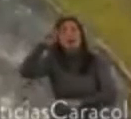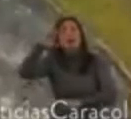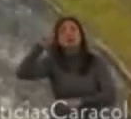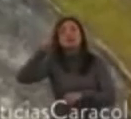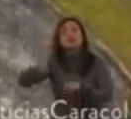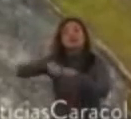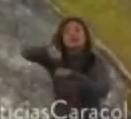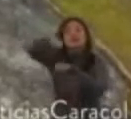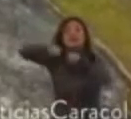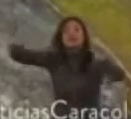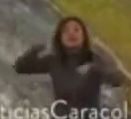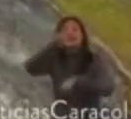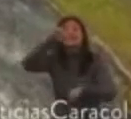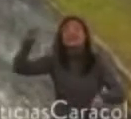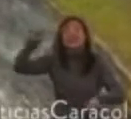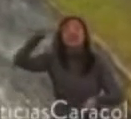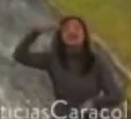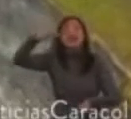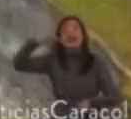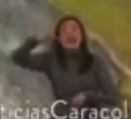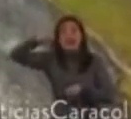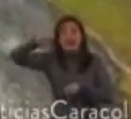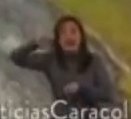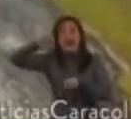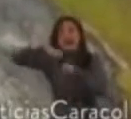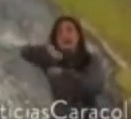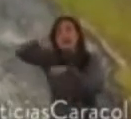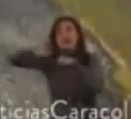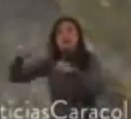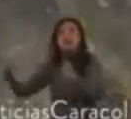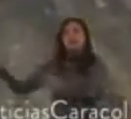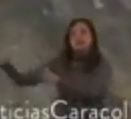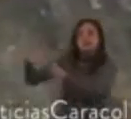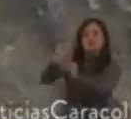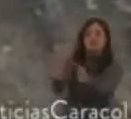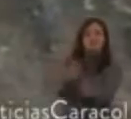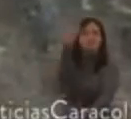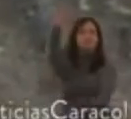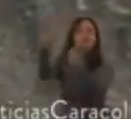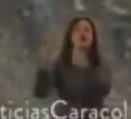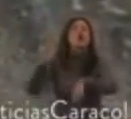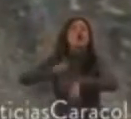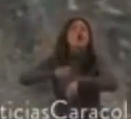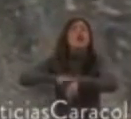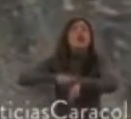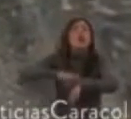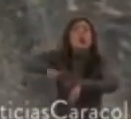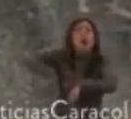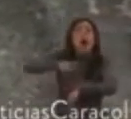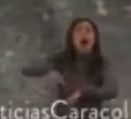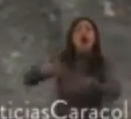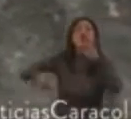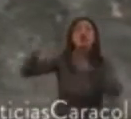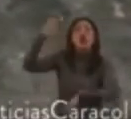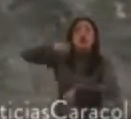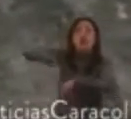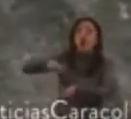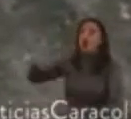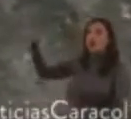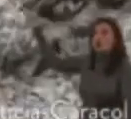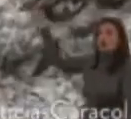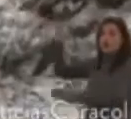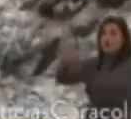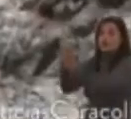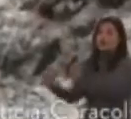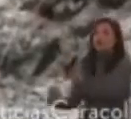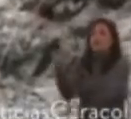Esta es la montaña conocida como el Picacho en jurisdicción de Aratoca, Santander, que por más de 12 horas ardió luego de que una quema se saliera de control. Lo